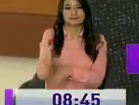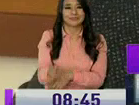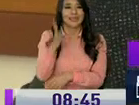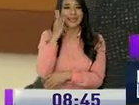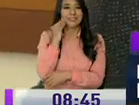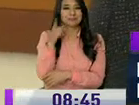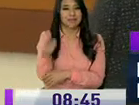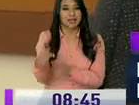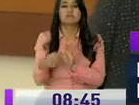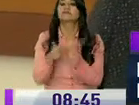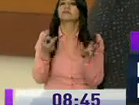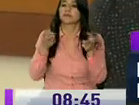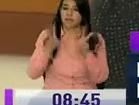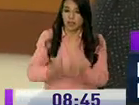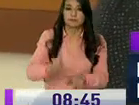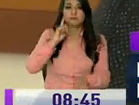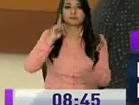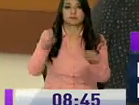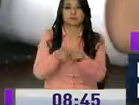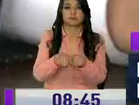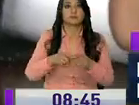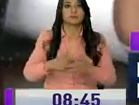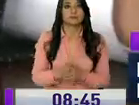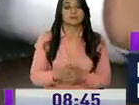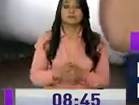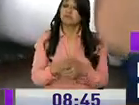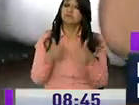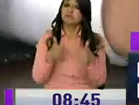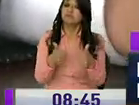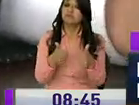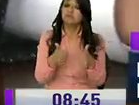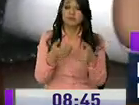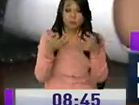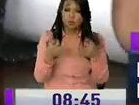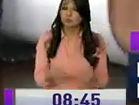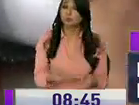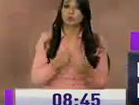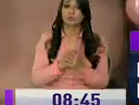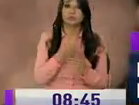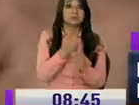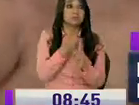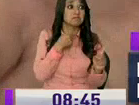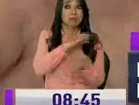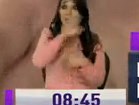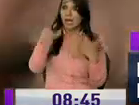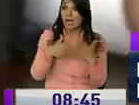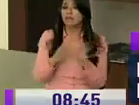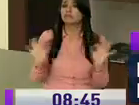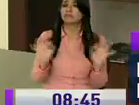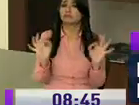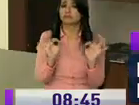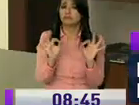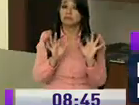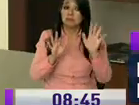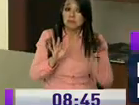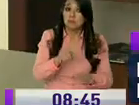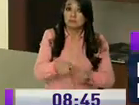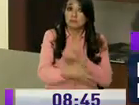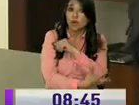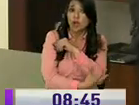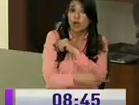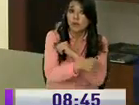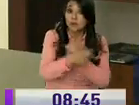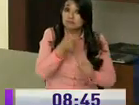tributario Napoleón Santamaría, para quien es un paquete viable, justo y que no afecta a los que menos tienen. Propusieron, por el